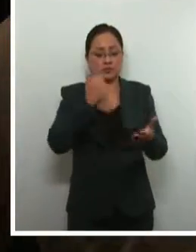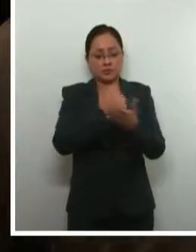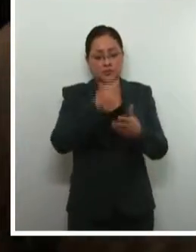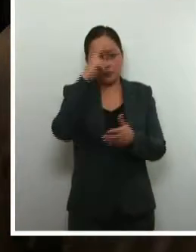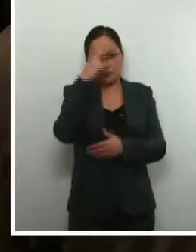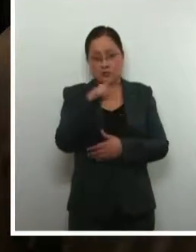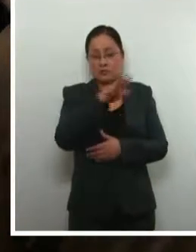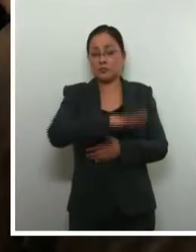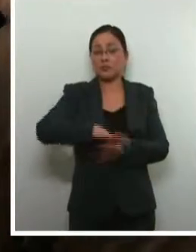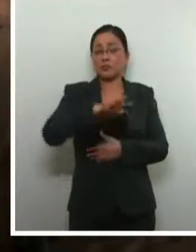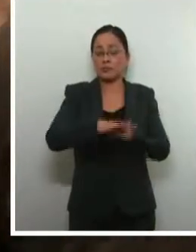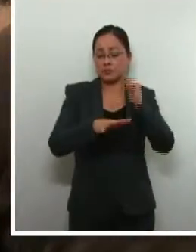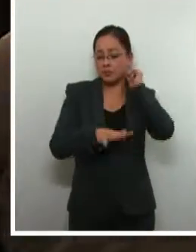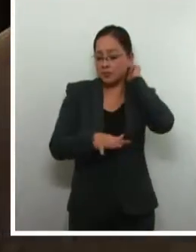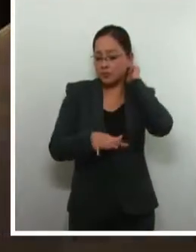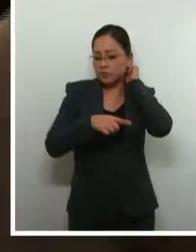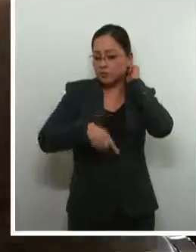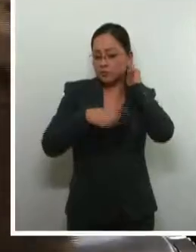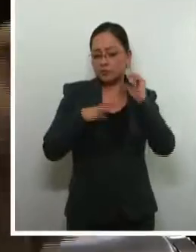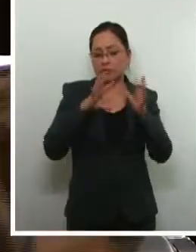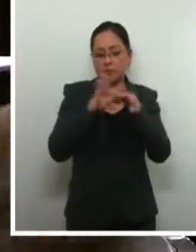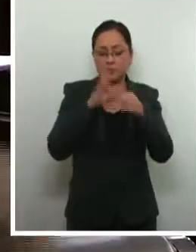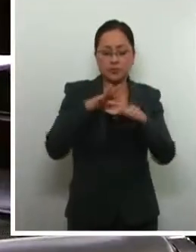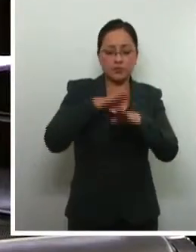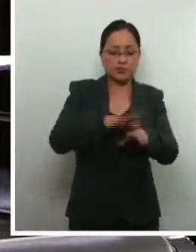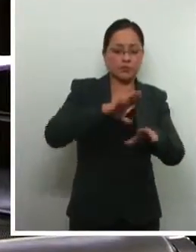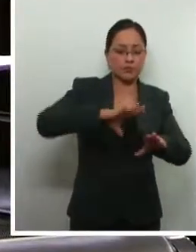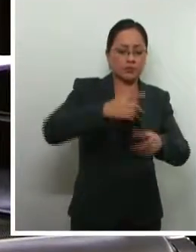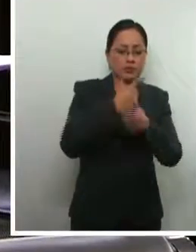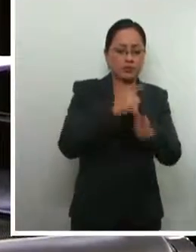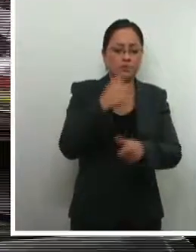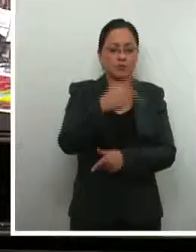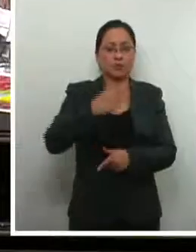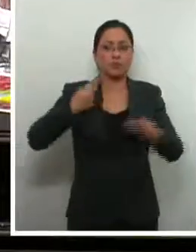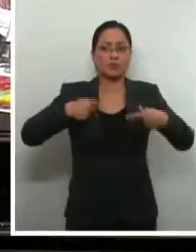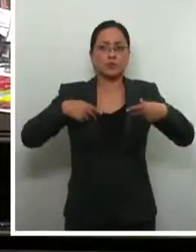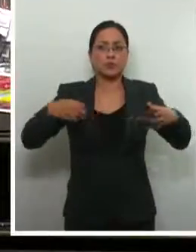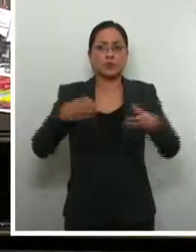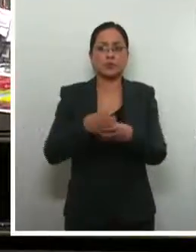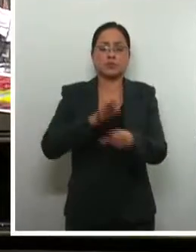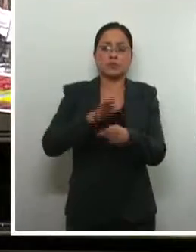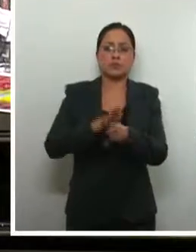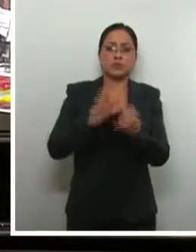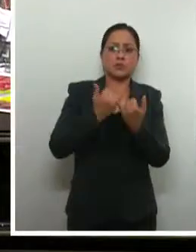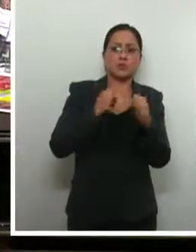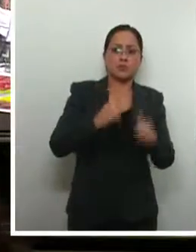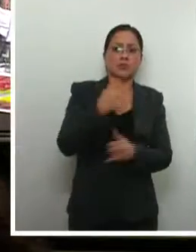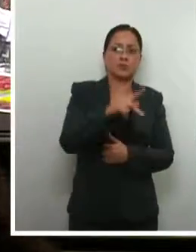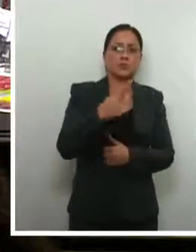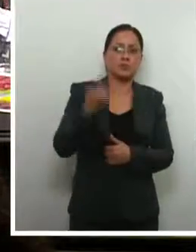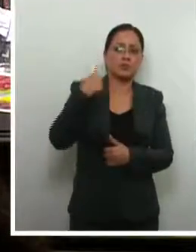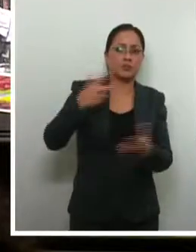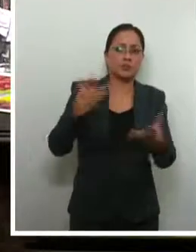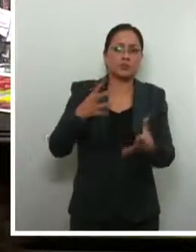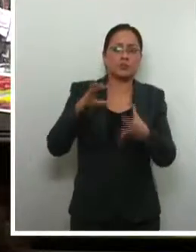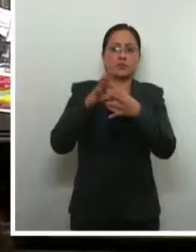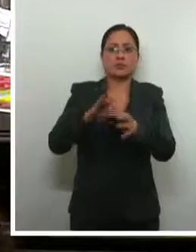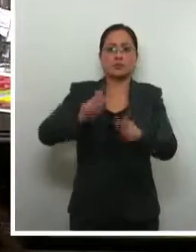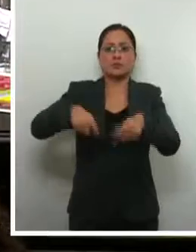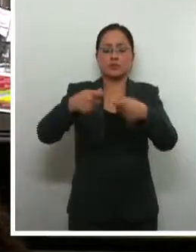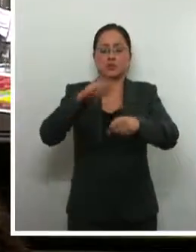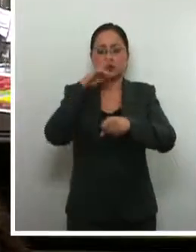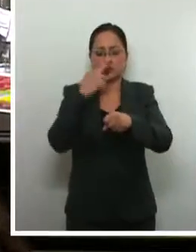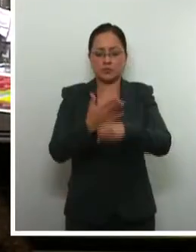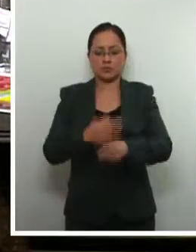de México expresa la soberanía del pueblo y gozará de plena autonomía para el ejercicio de sus